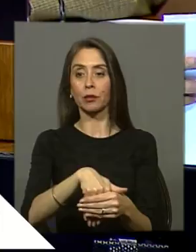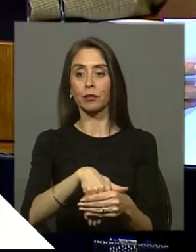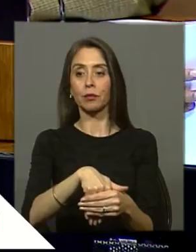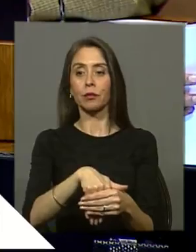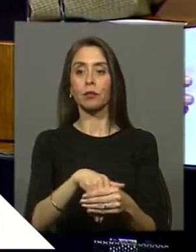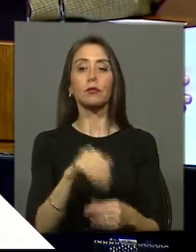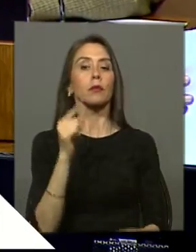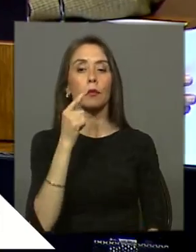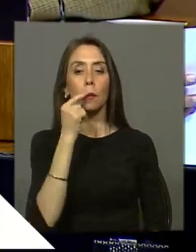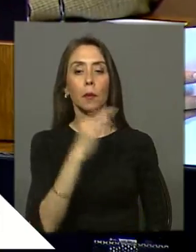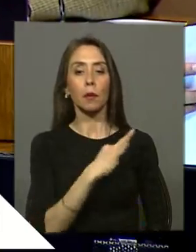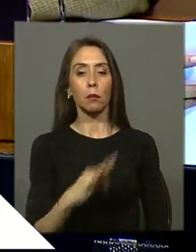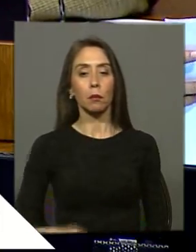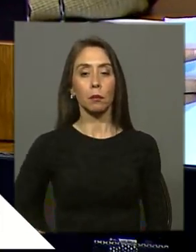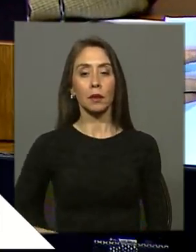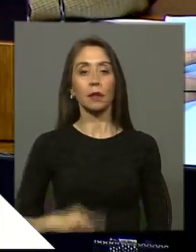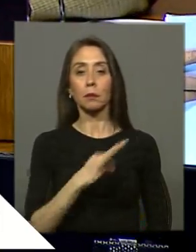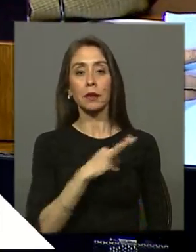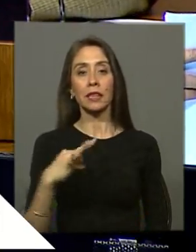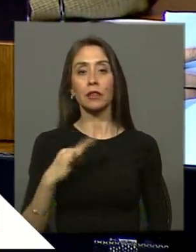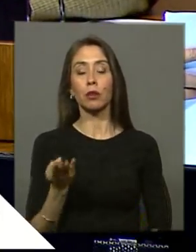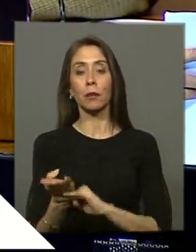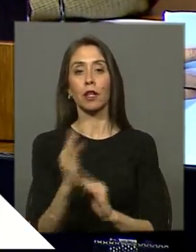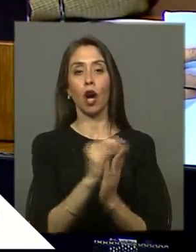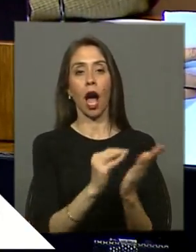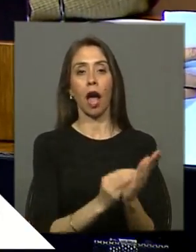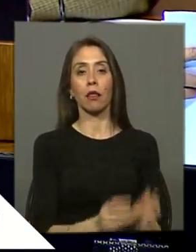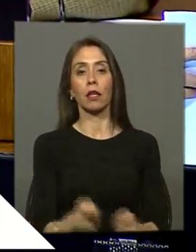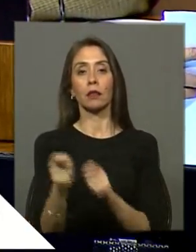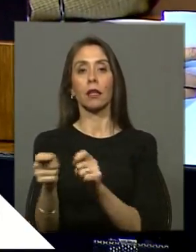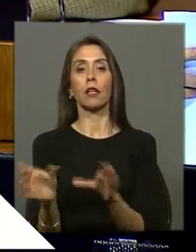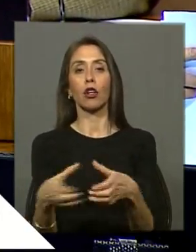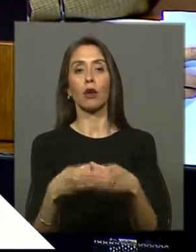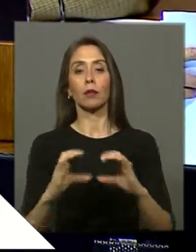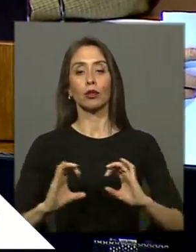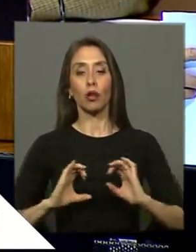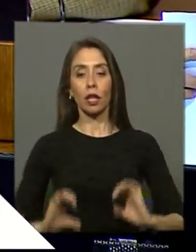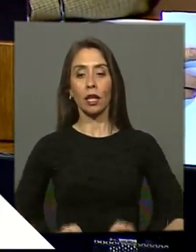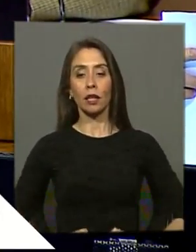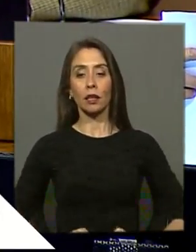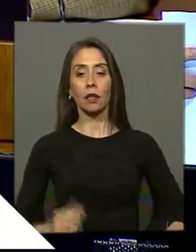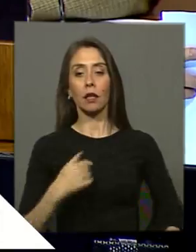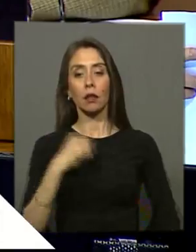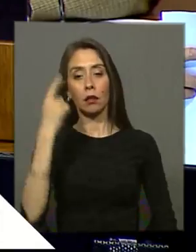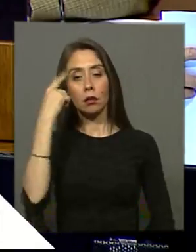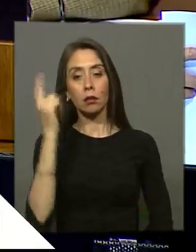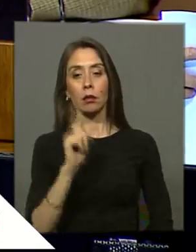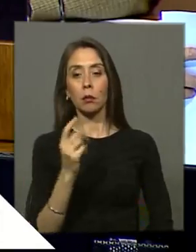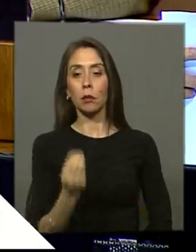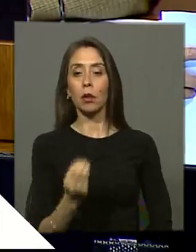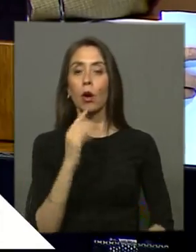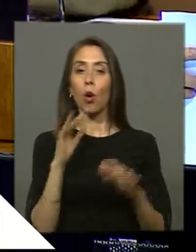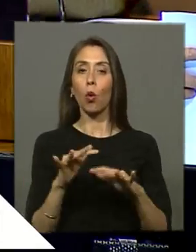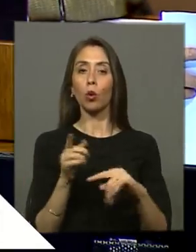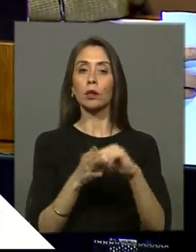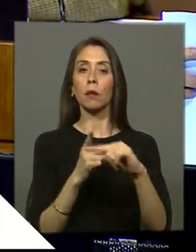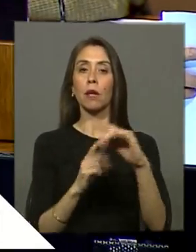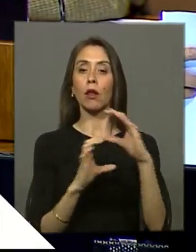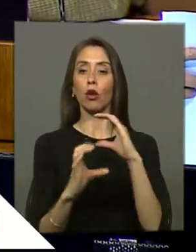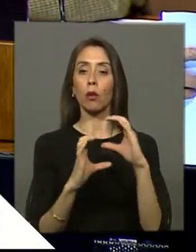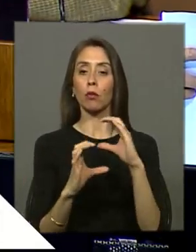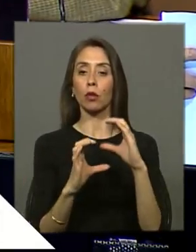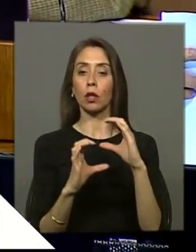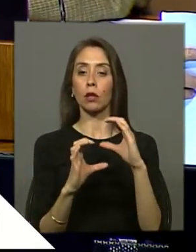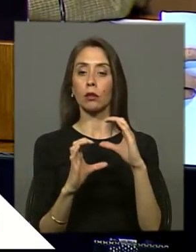tanto ministro presidente yo le pido que se pasen los antecedentes a la comisión de ética porque a mí no me parece que se usen los medios de comunicación